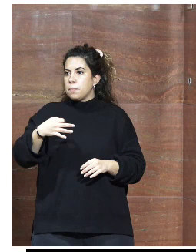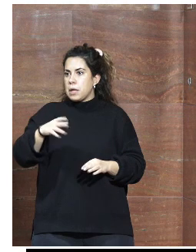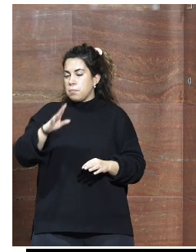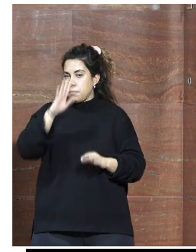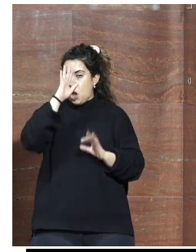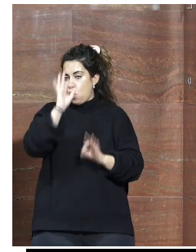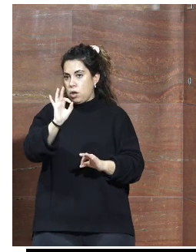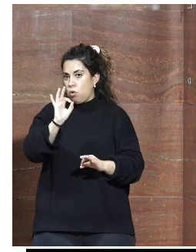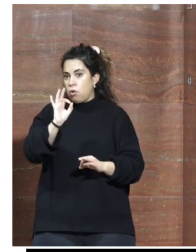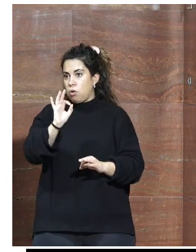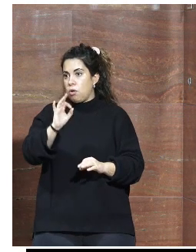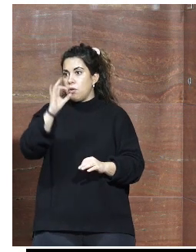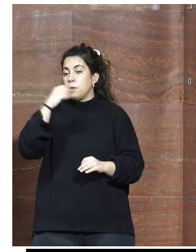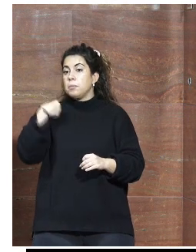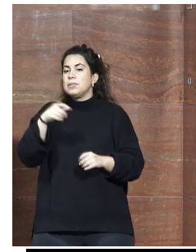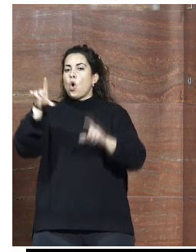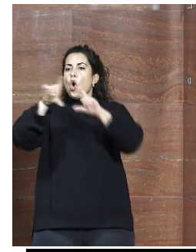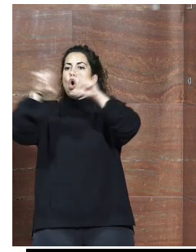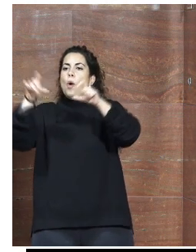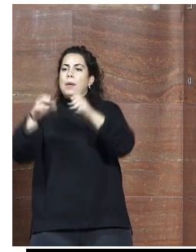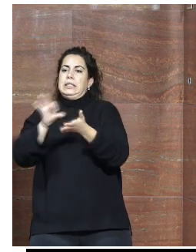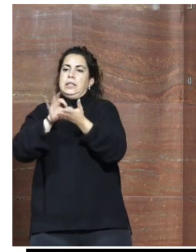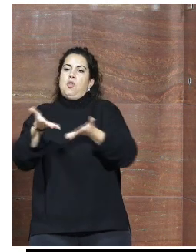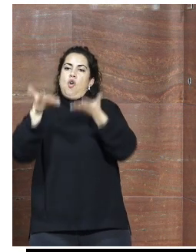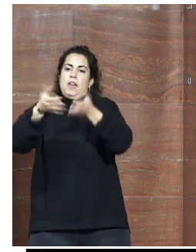la compañía que presta el servicio que ponga a las personas.